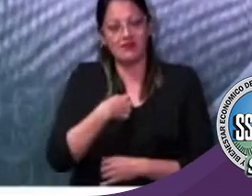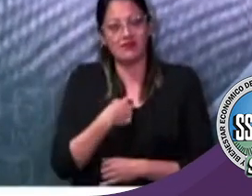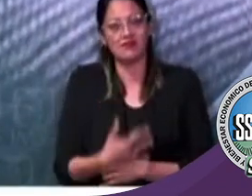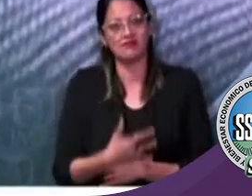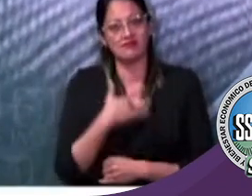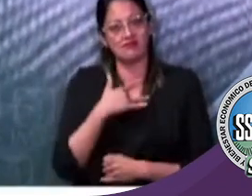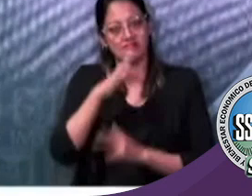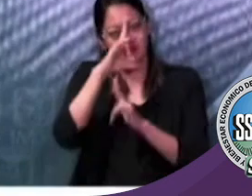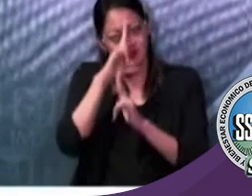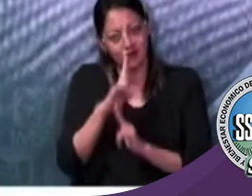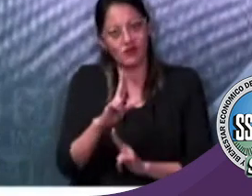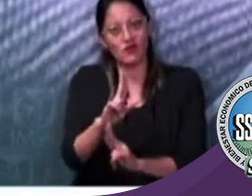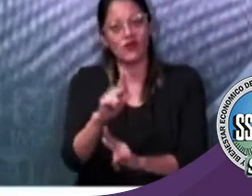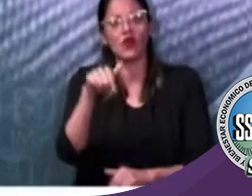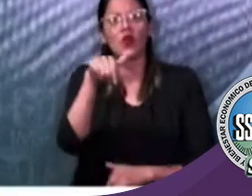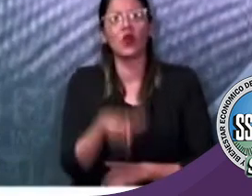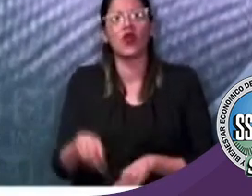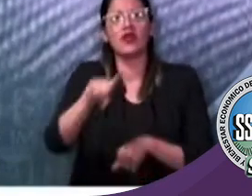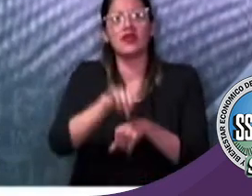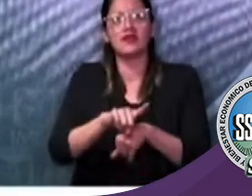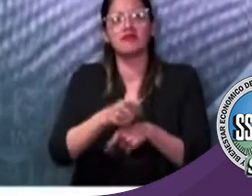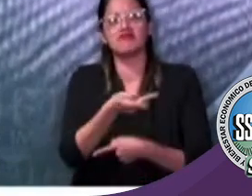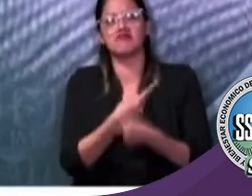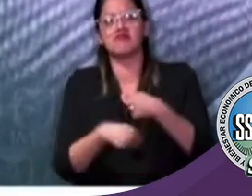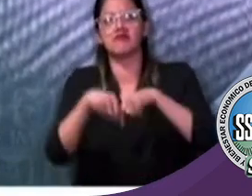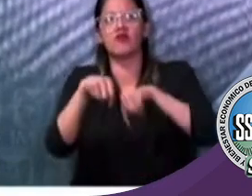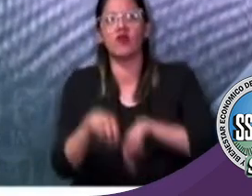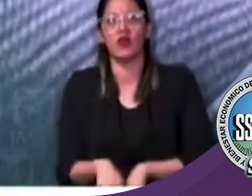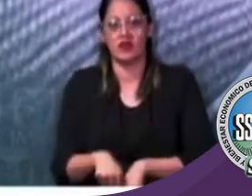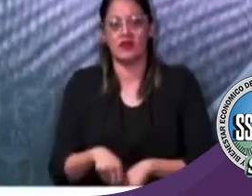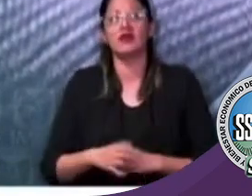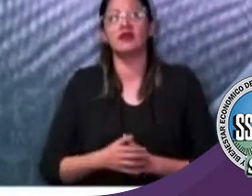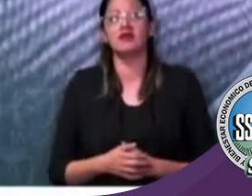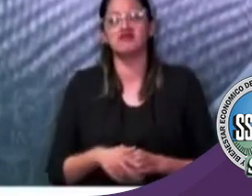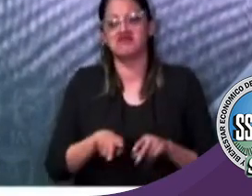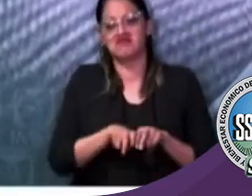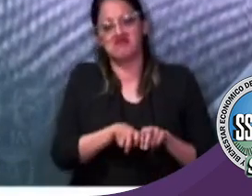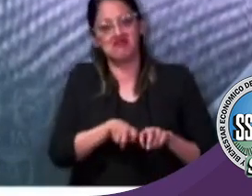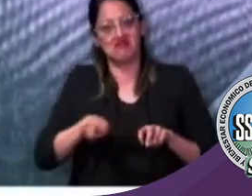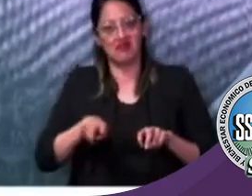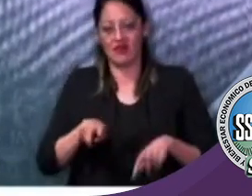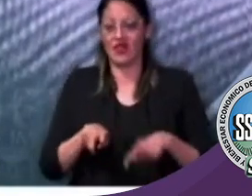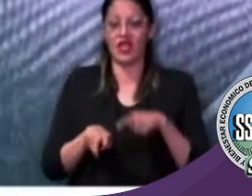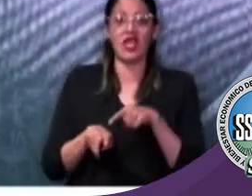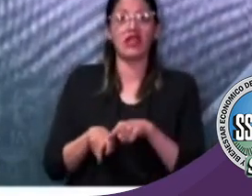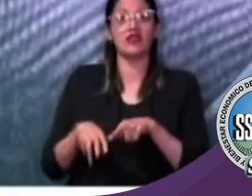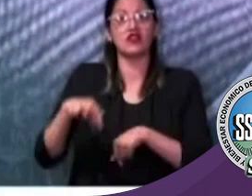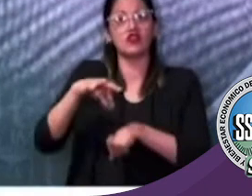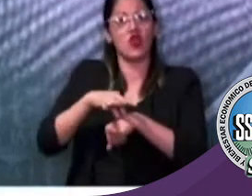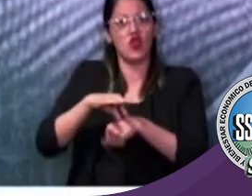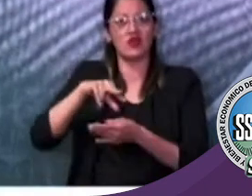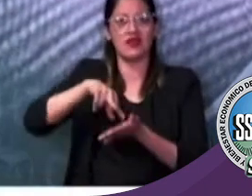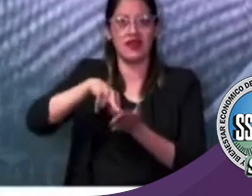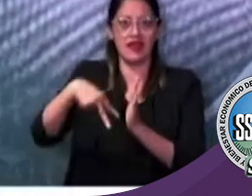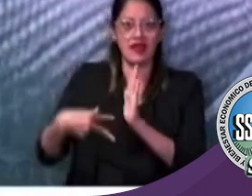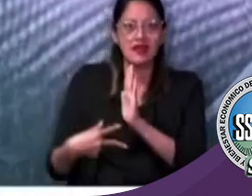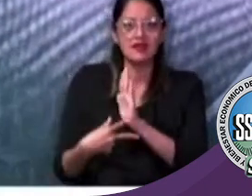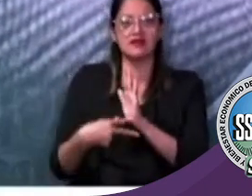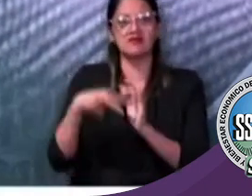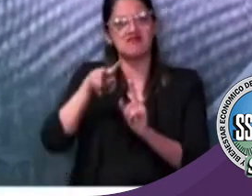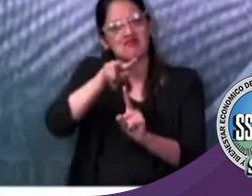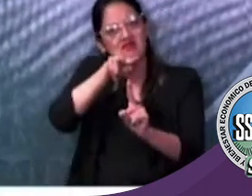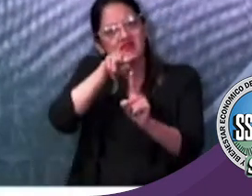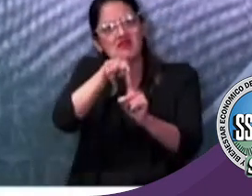honor estar hoy al lado del médico, arquitecto,